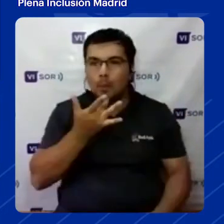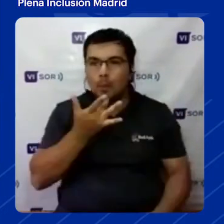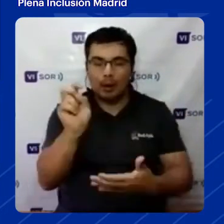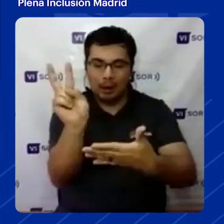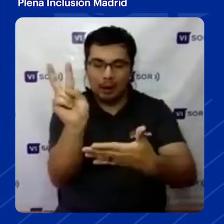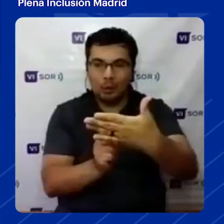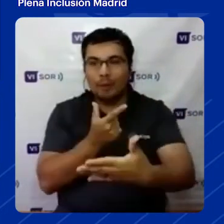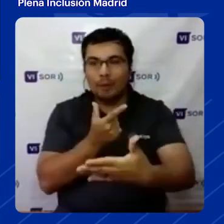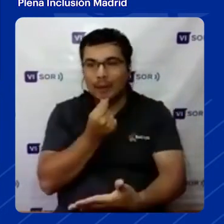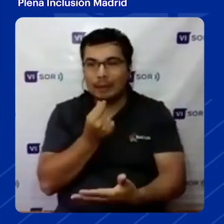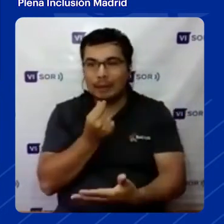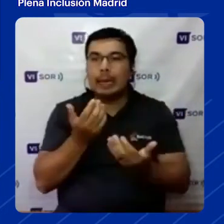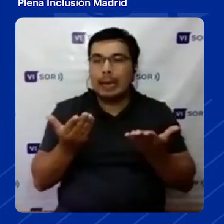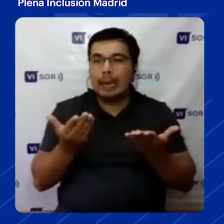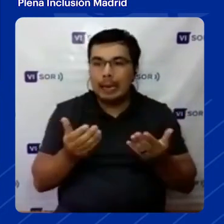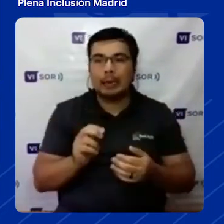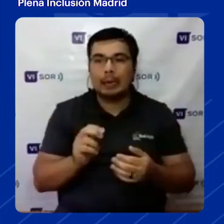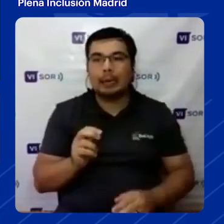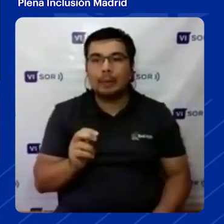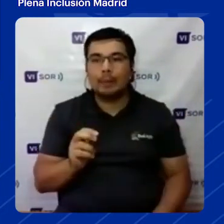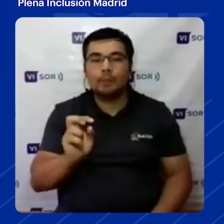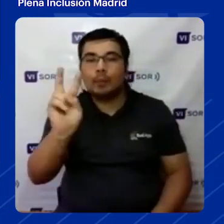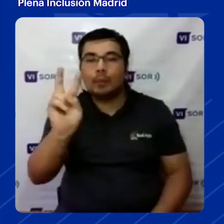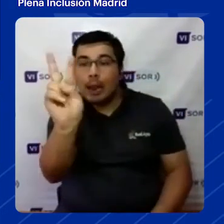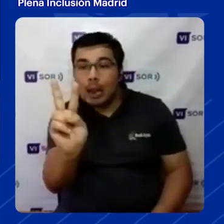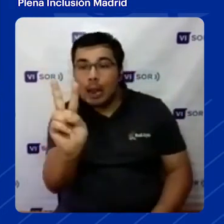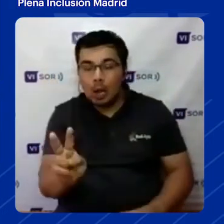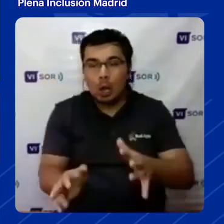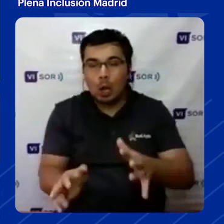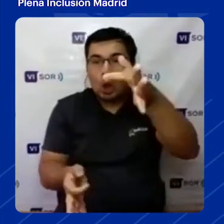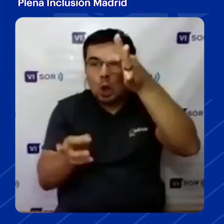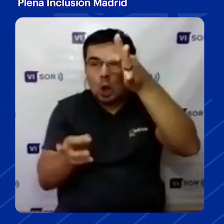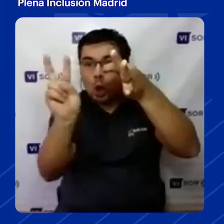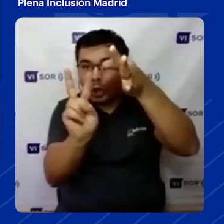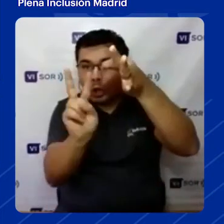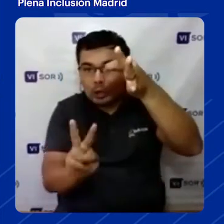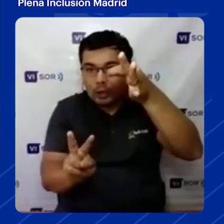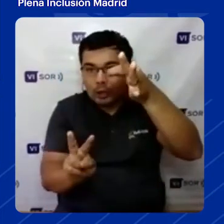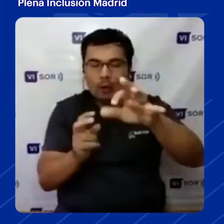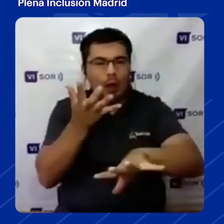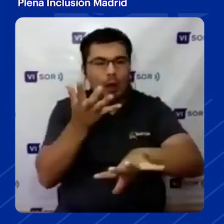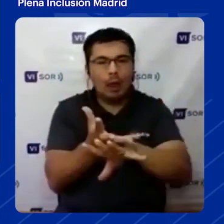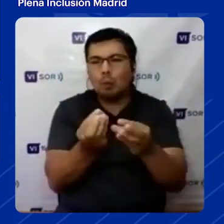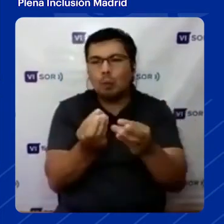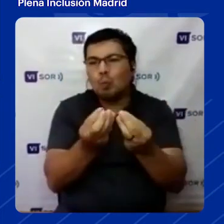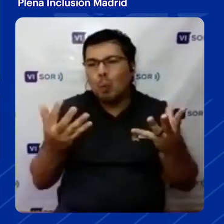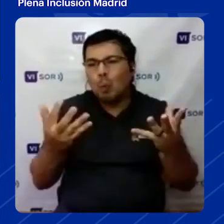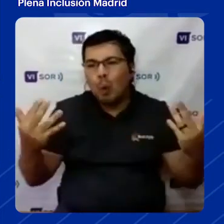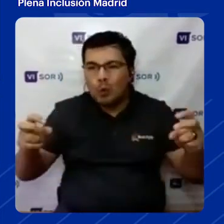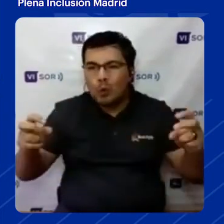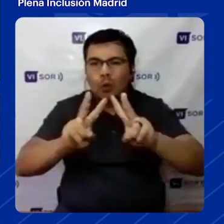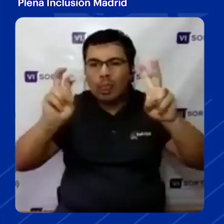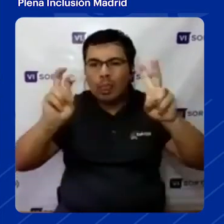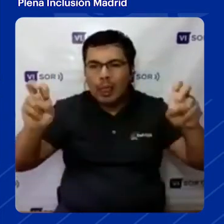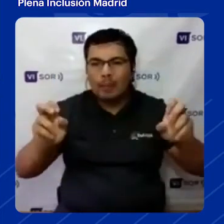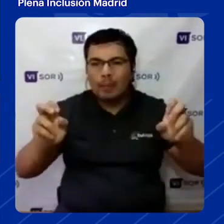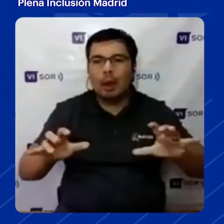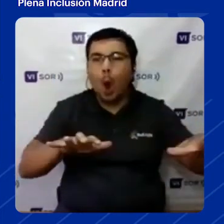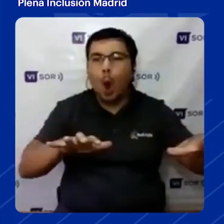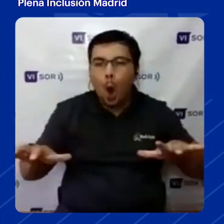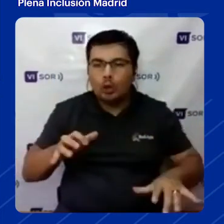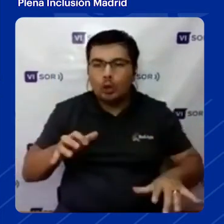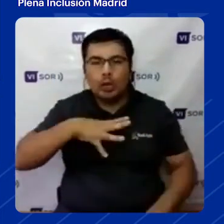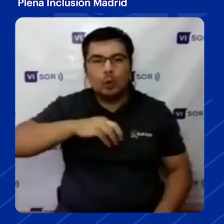que los textos y la lectura están en muchos ámbitos de nuestra vida. Entonces, es una competencia que nos permite